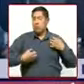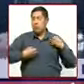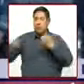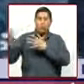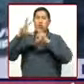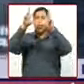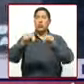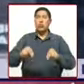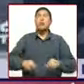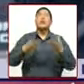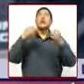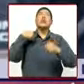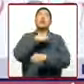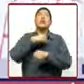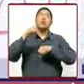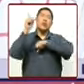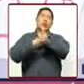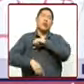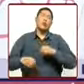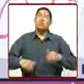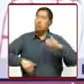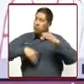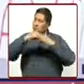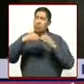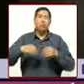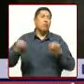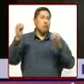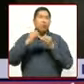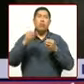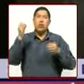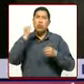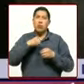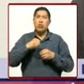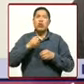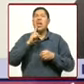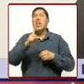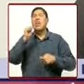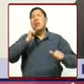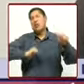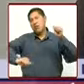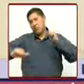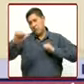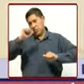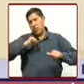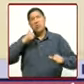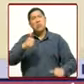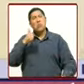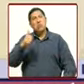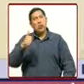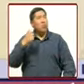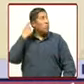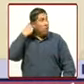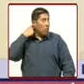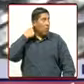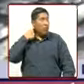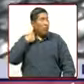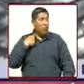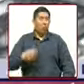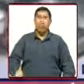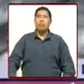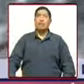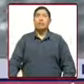Queremos la sanción más fuerte que tenga el Estado para estos golpistas. Un show montado es un autogolpe. Un intento de golpe de